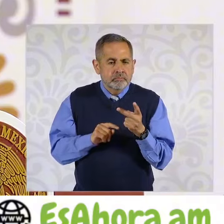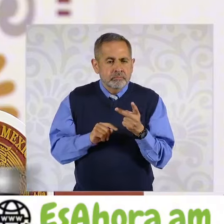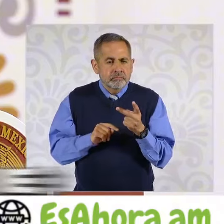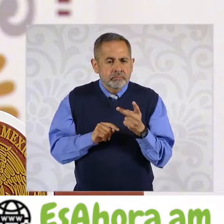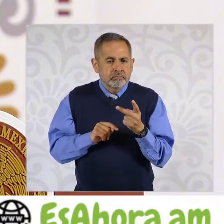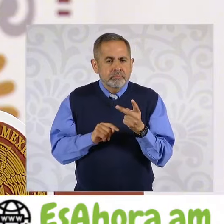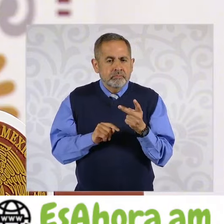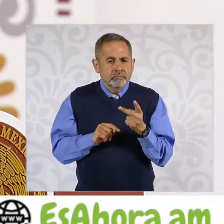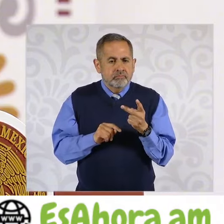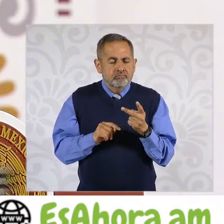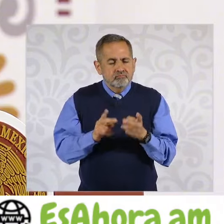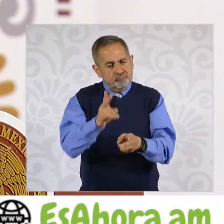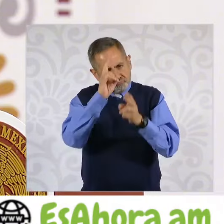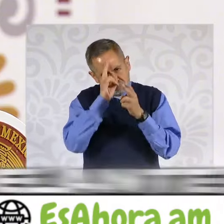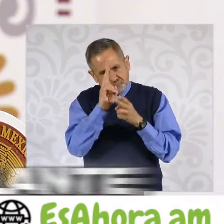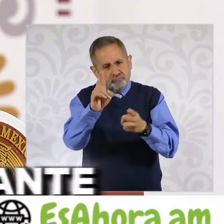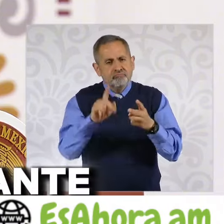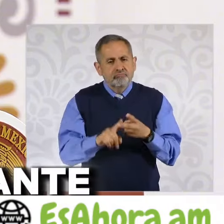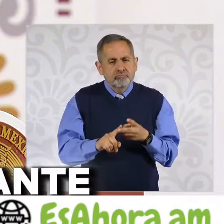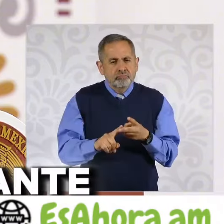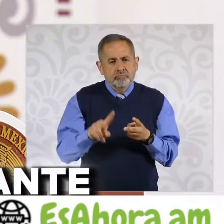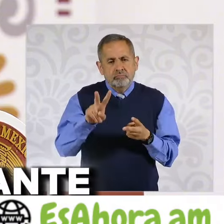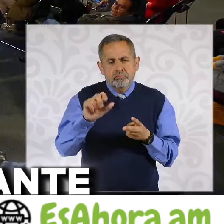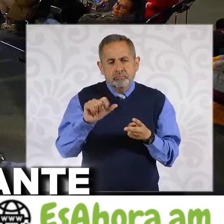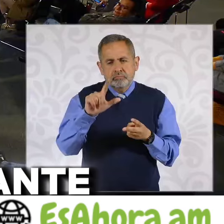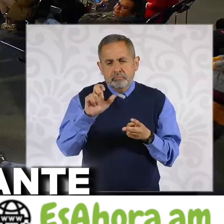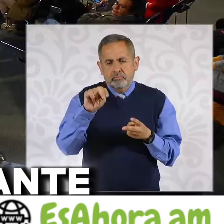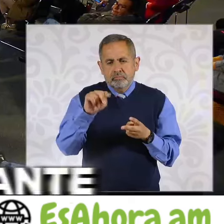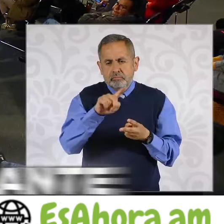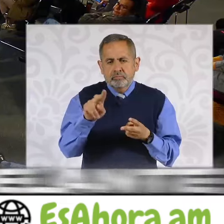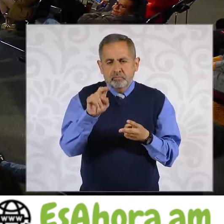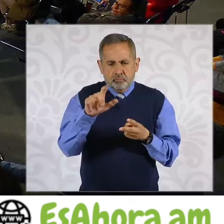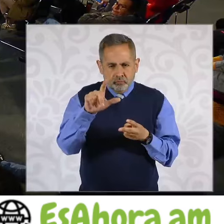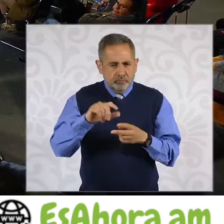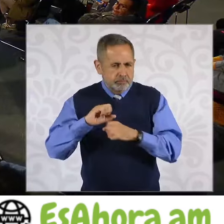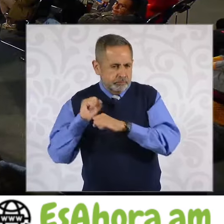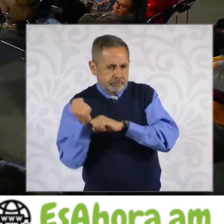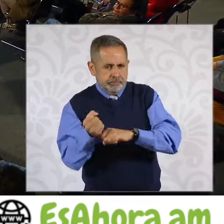con el homenaje a Valenzuela. Adelante.